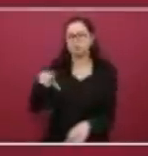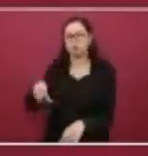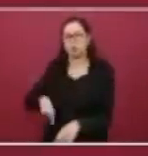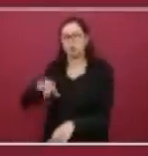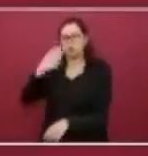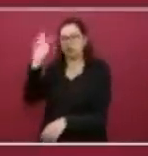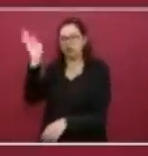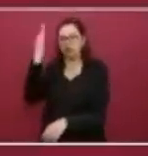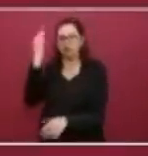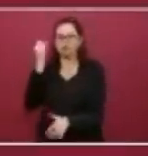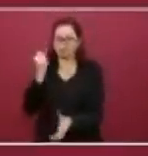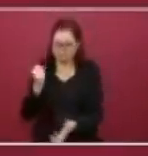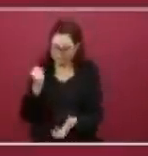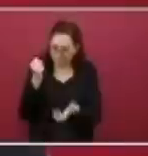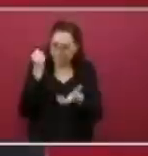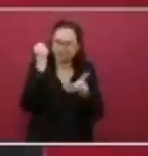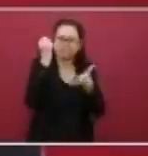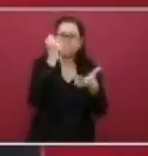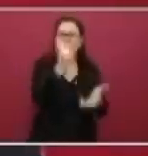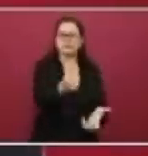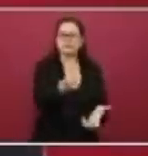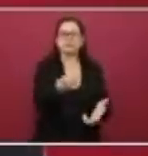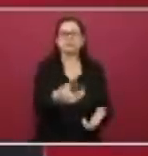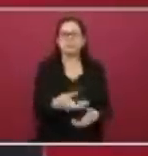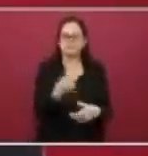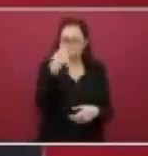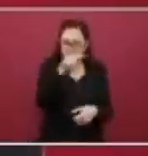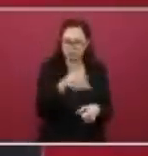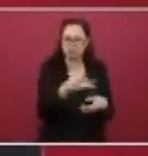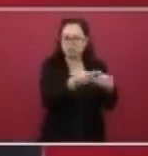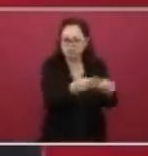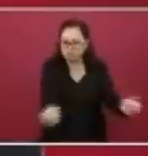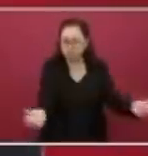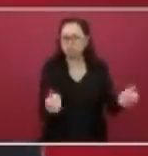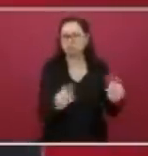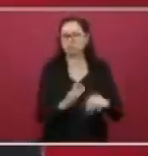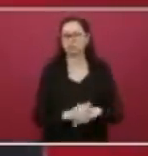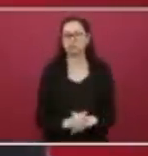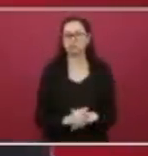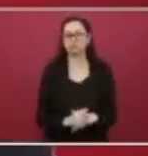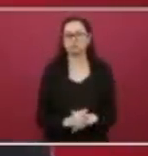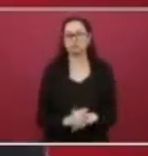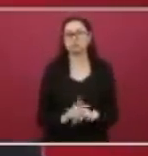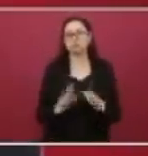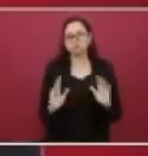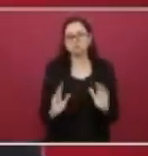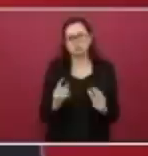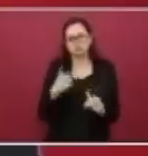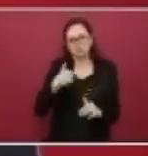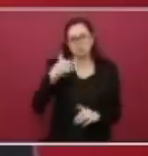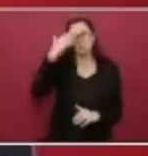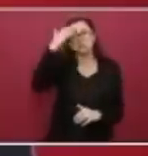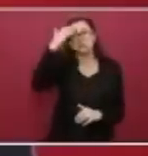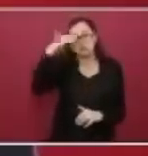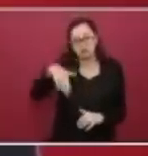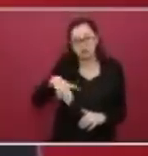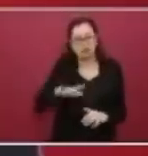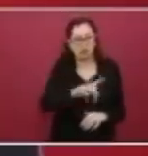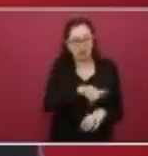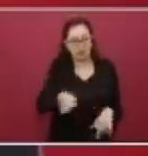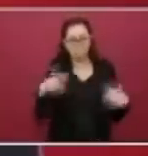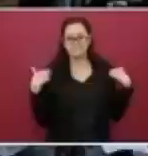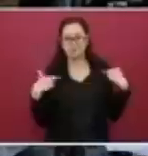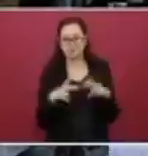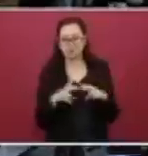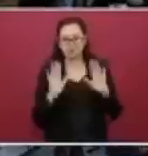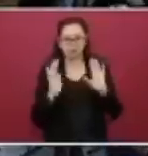adelantando las participaciones federales y tengo entendido de que ya se les pagó